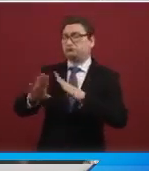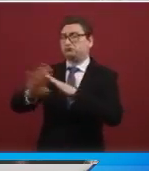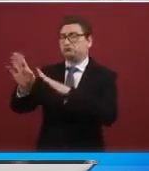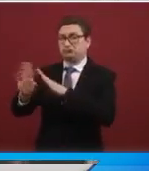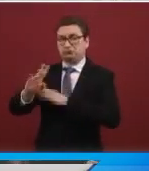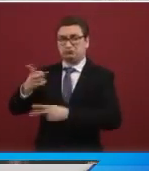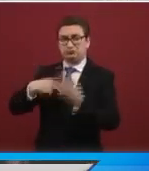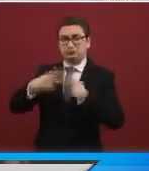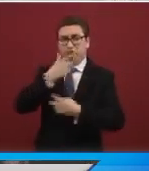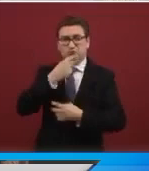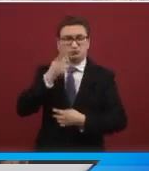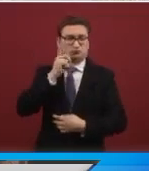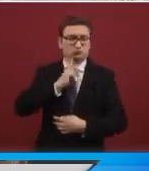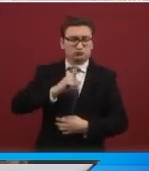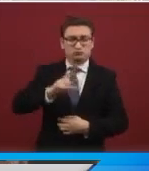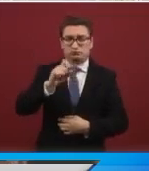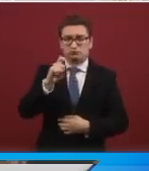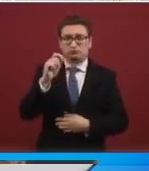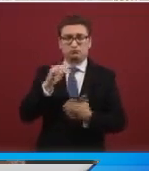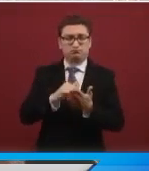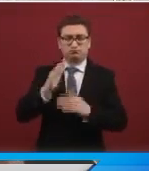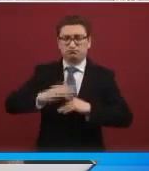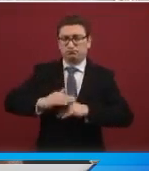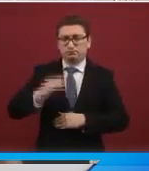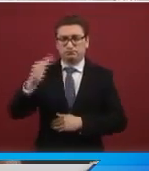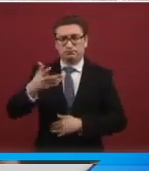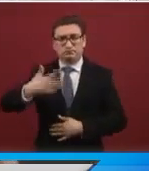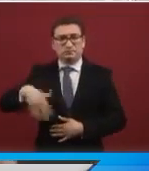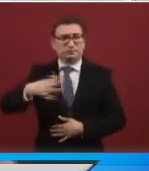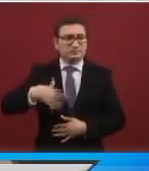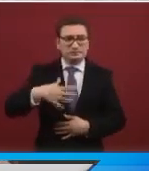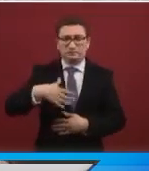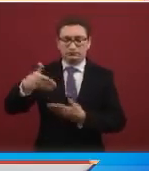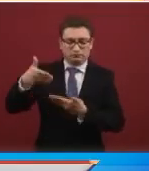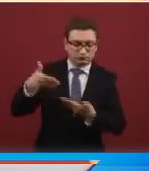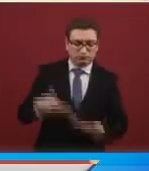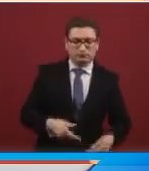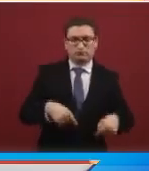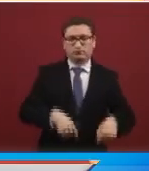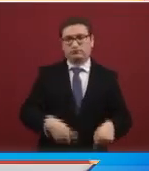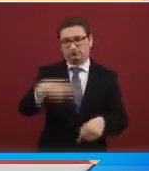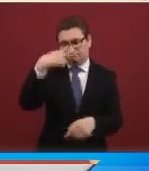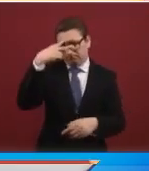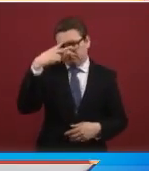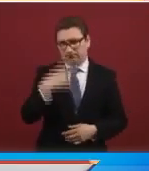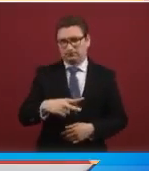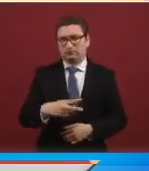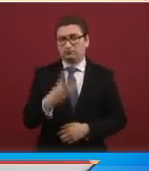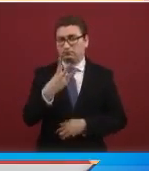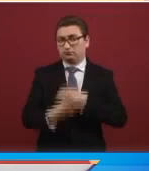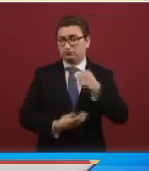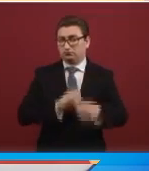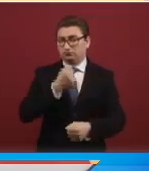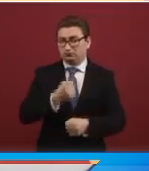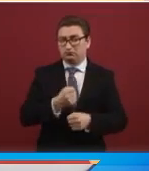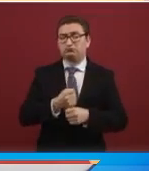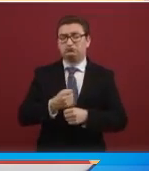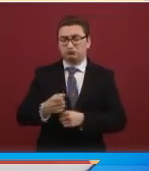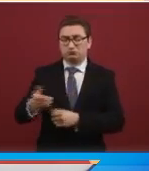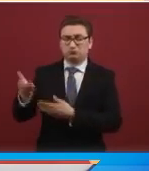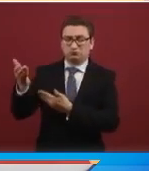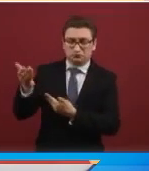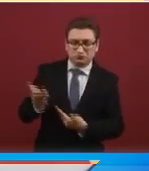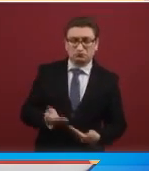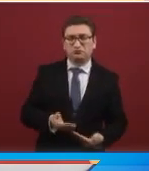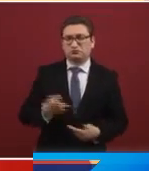entrañables entre ambos pueblos, lo que fue uno de los episodios más ejemplares de solidaridad y humanismo de México al recibir a los españoles que fueron